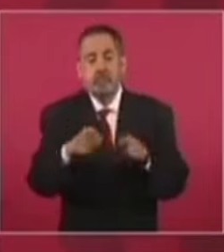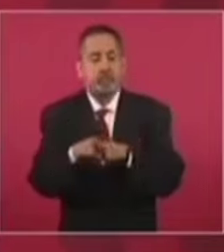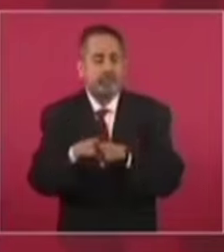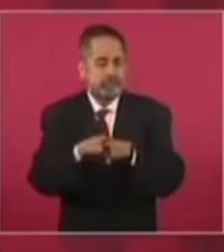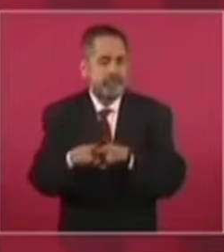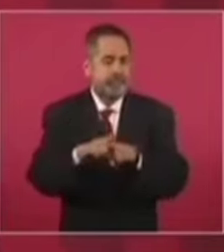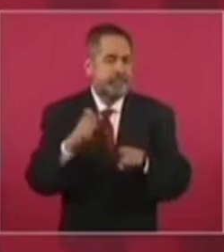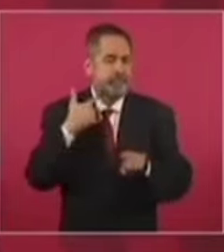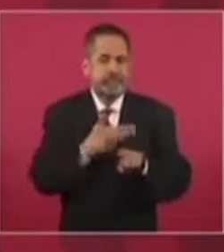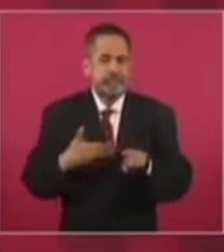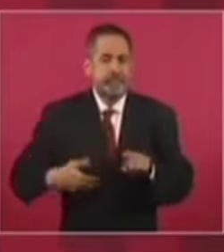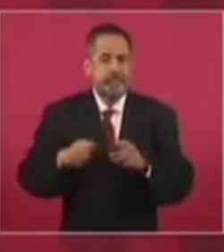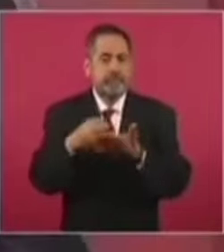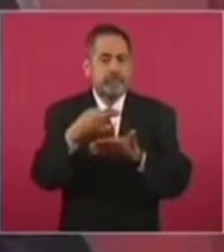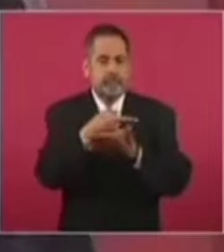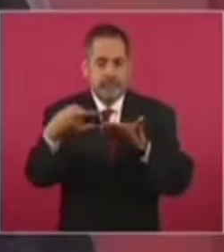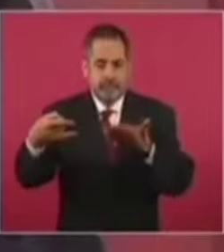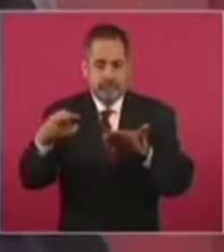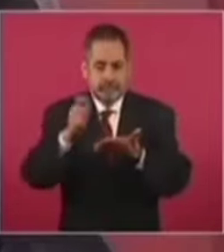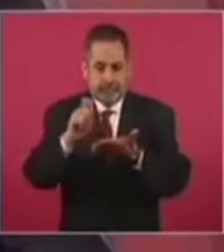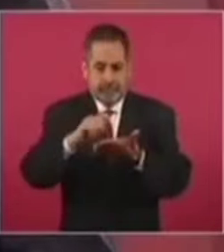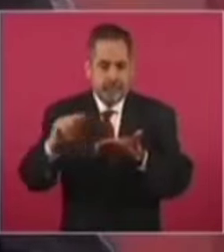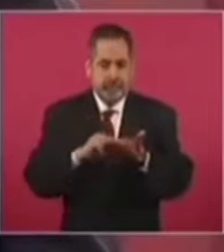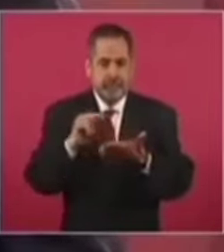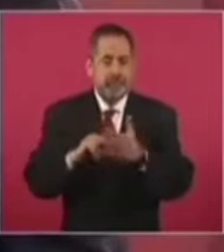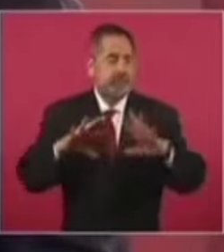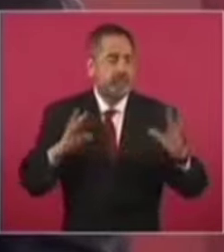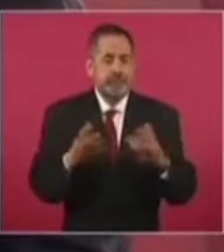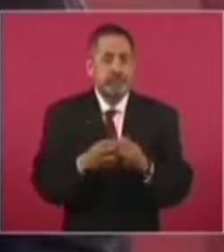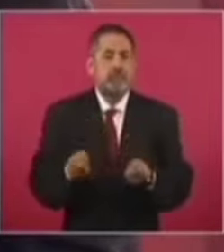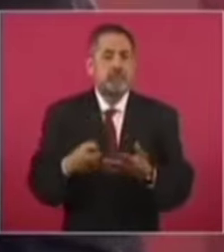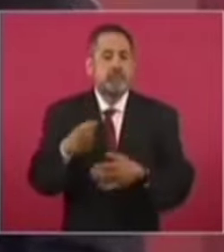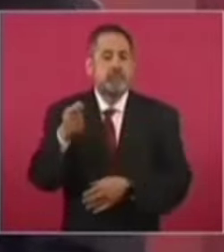al enviarle cheques por la cantidad aproximada de 29 millones de pesos.